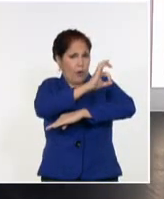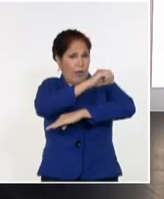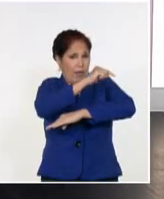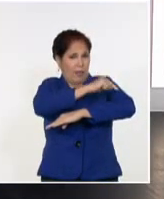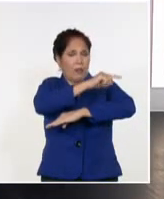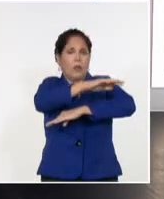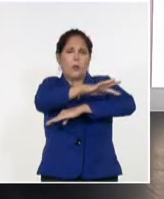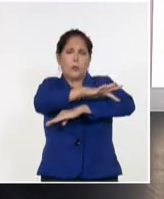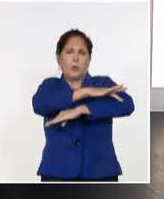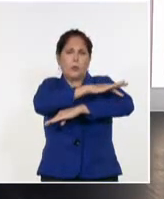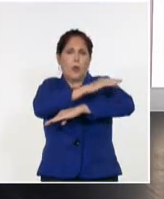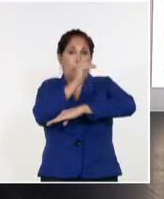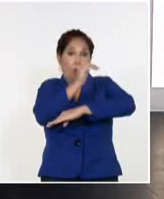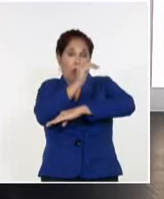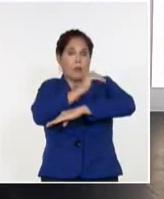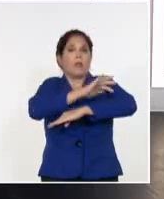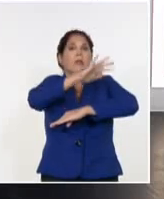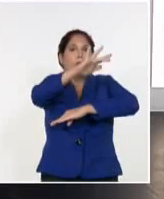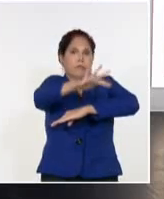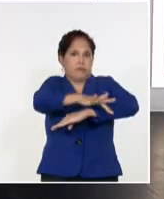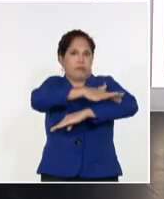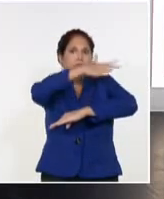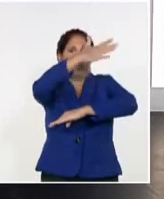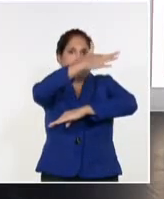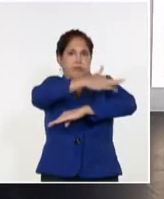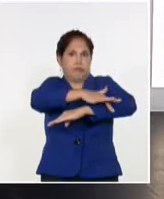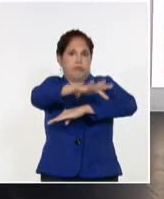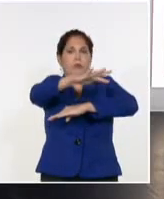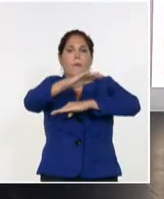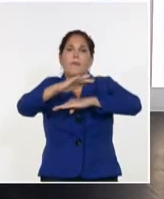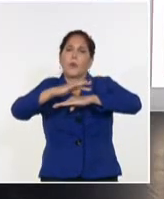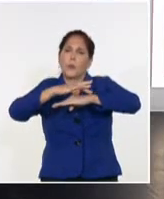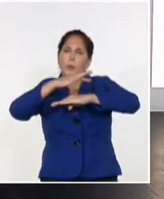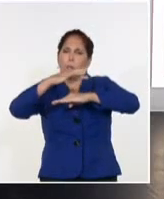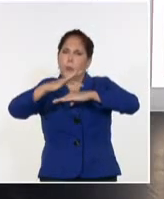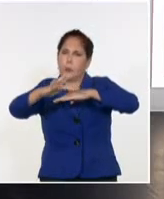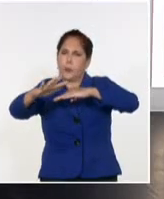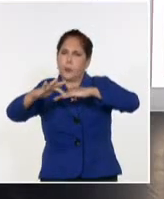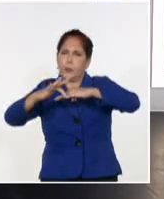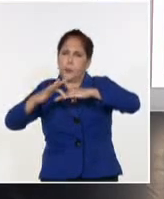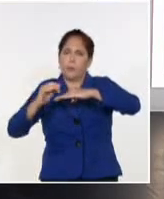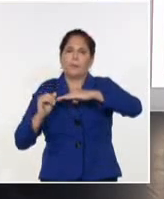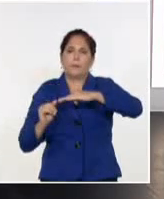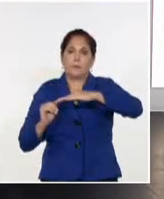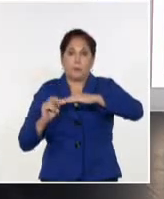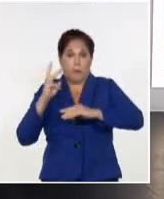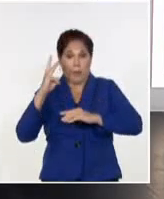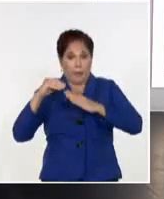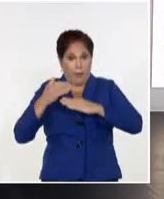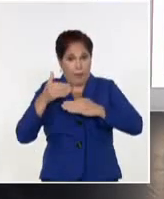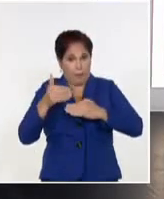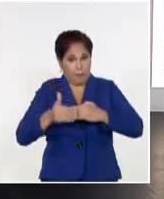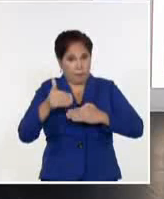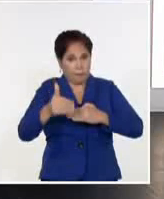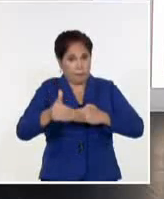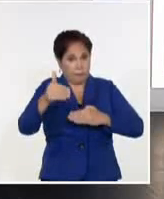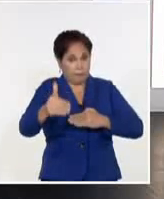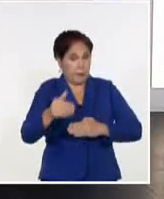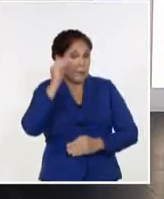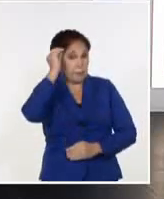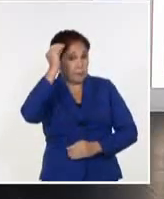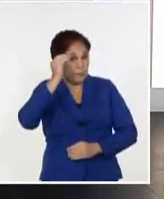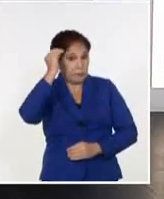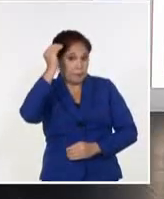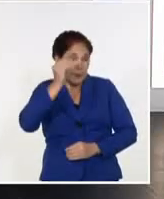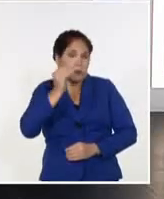oleaje en horas de la tarde en la costa norte del occidente y centro del país. Para los próximos tres días se pronostica solo